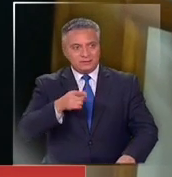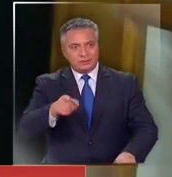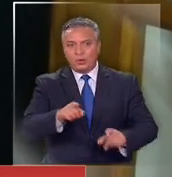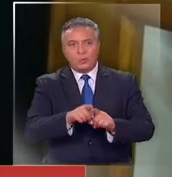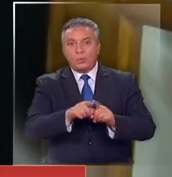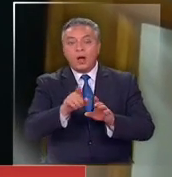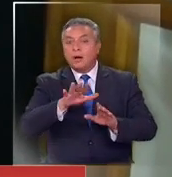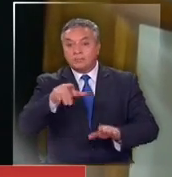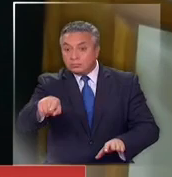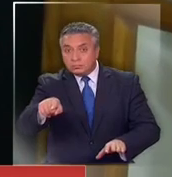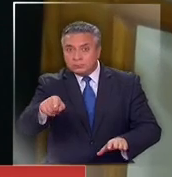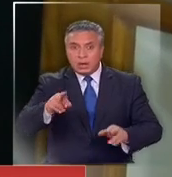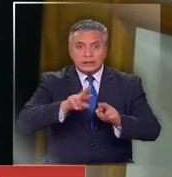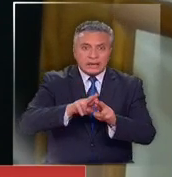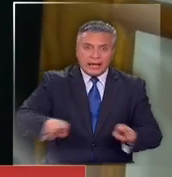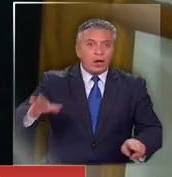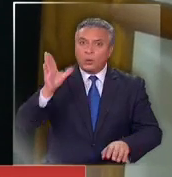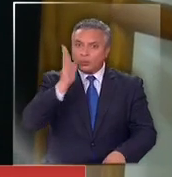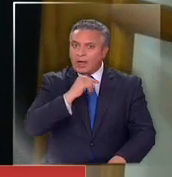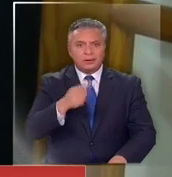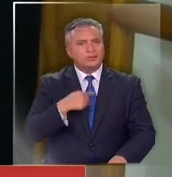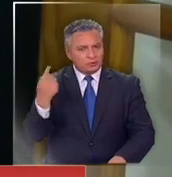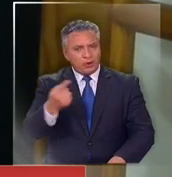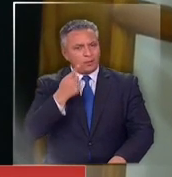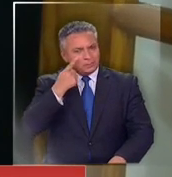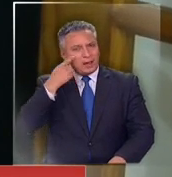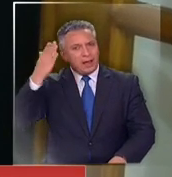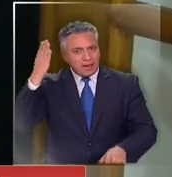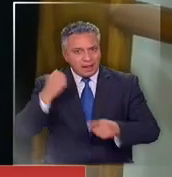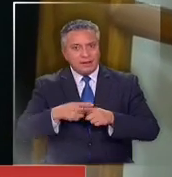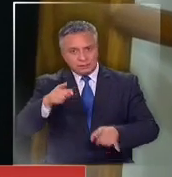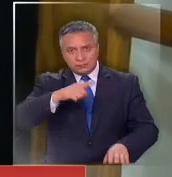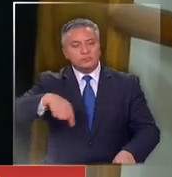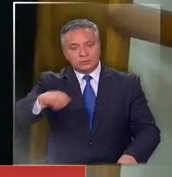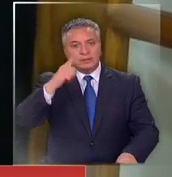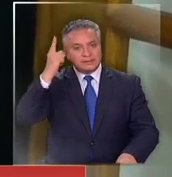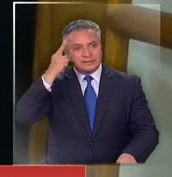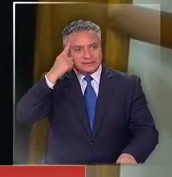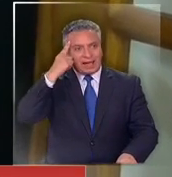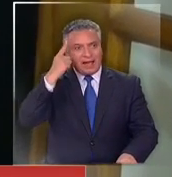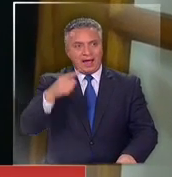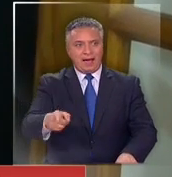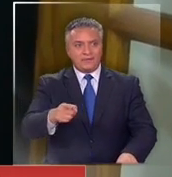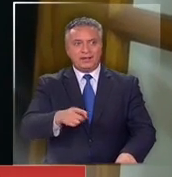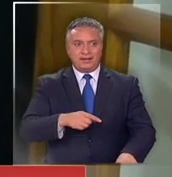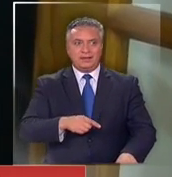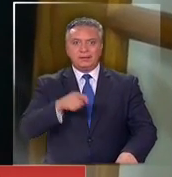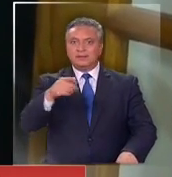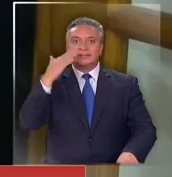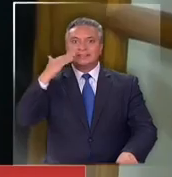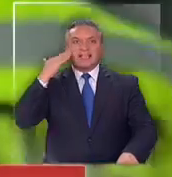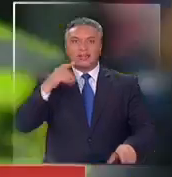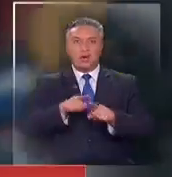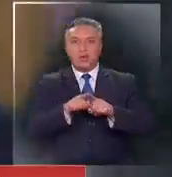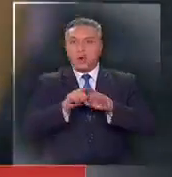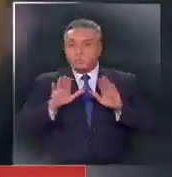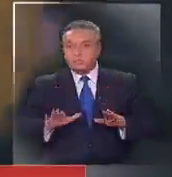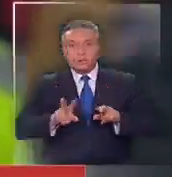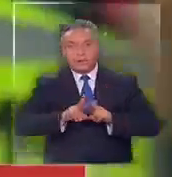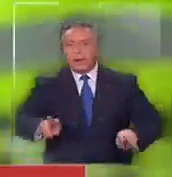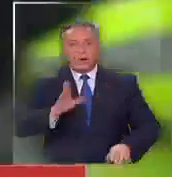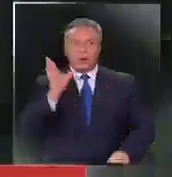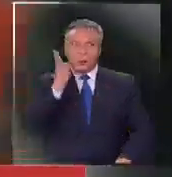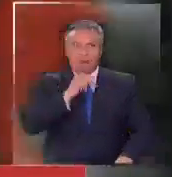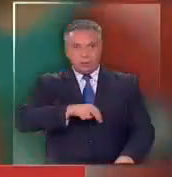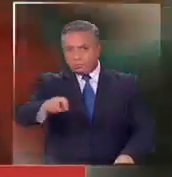inquieto, eso es lo más que todos decimos, porque todos en el barrio saben, la cuarta, porque era un niño muy inquieto. Es que en el barrio se